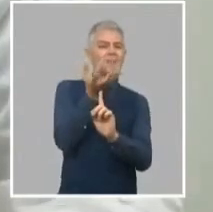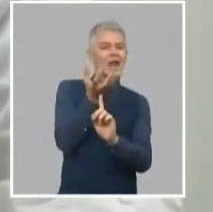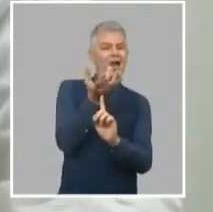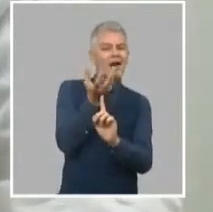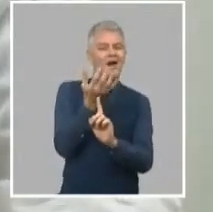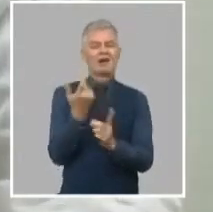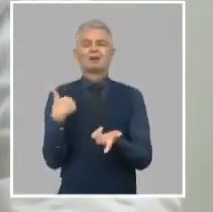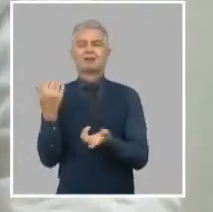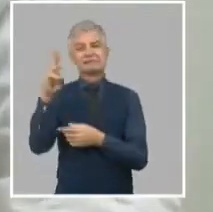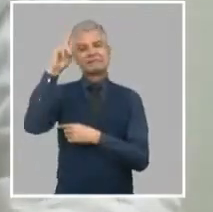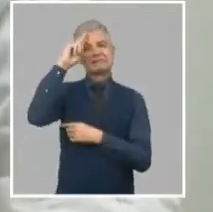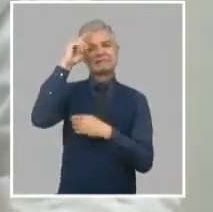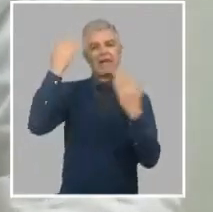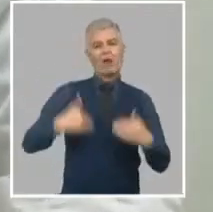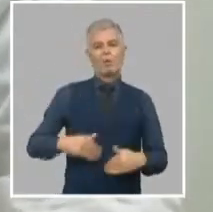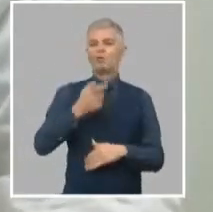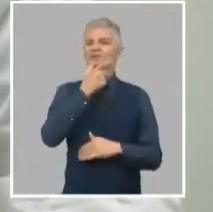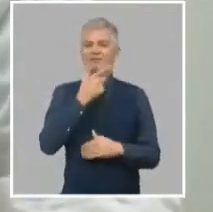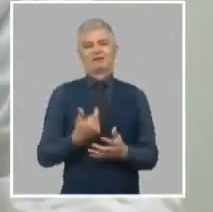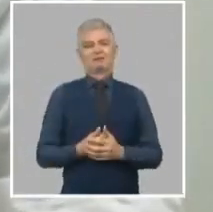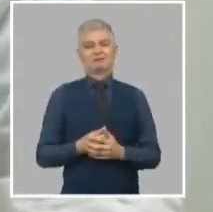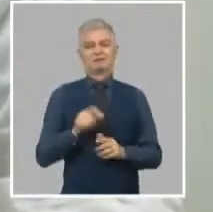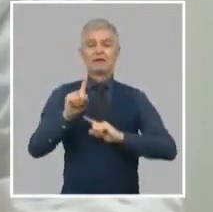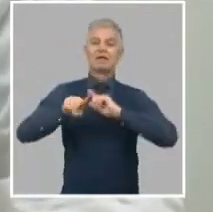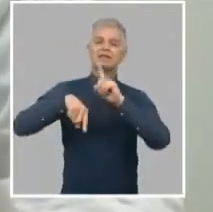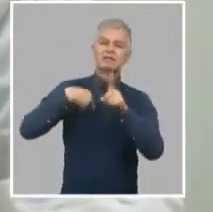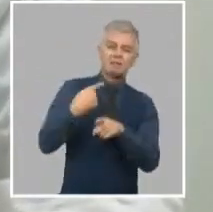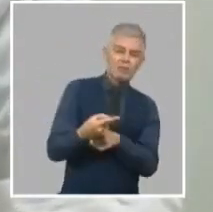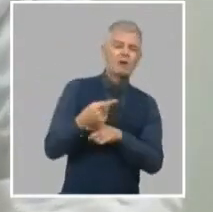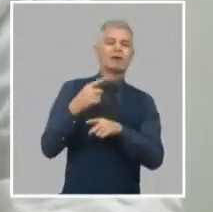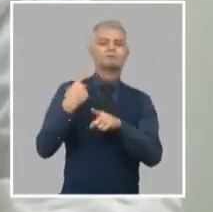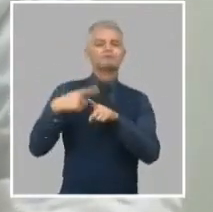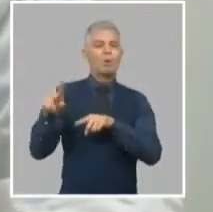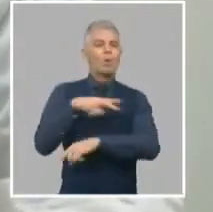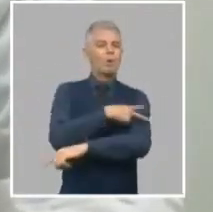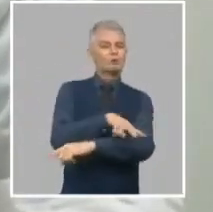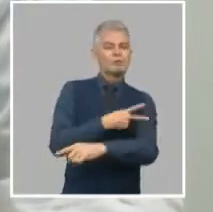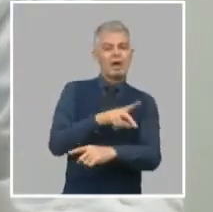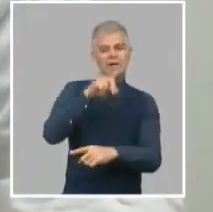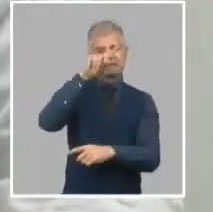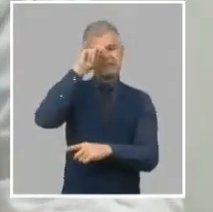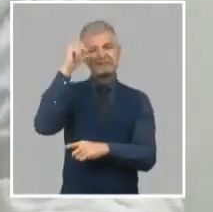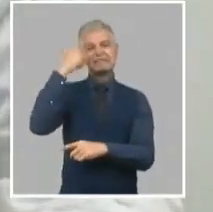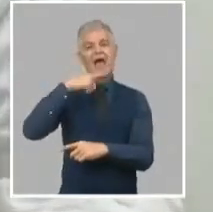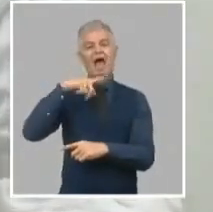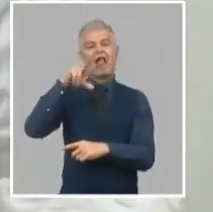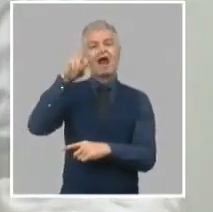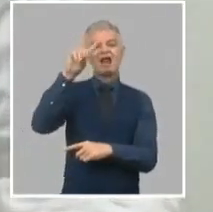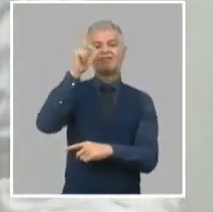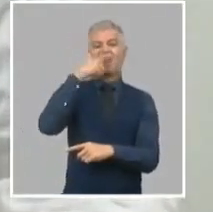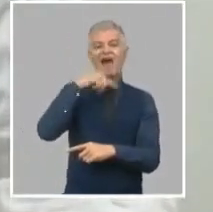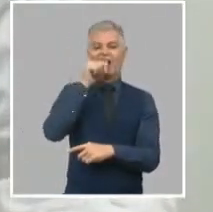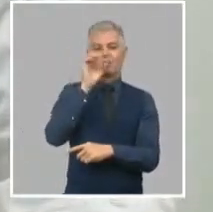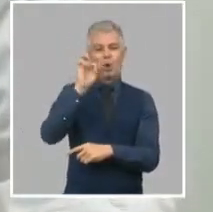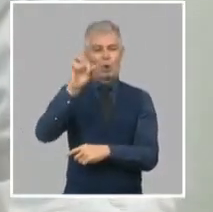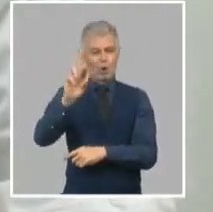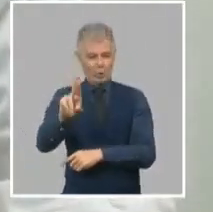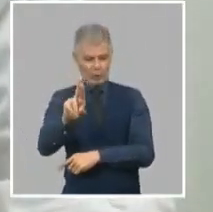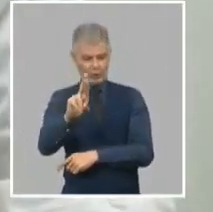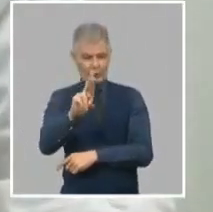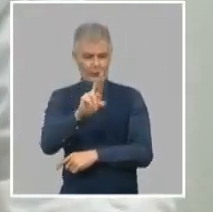la oportunidad de estar en El Salvador, en un deslave que se produjo en la zona de San Vicente, y en este